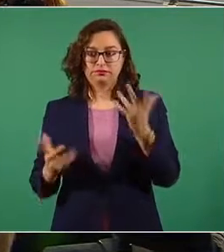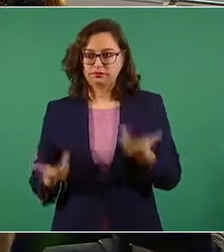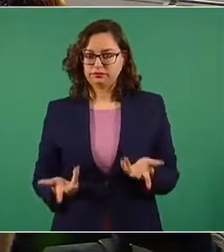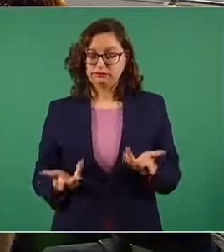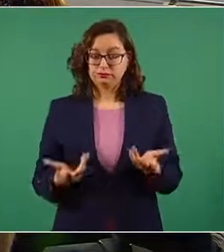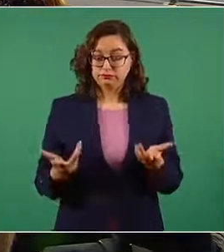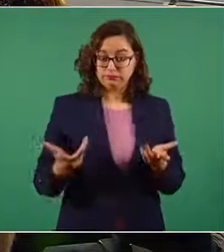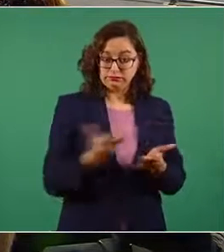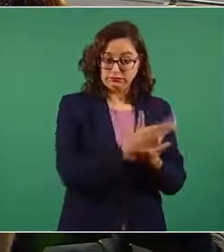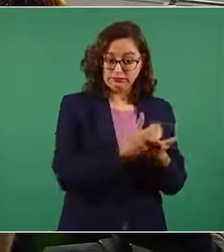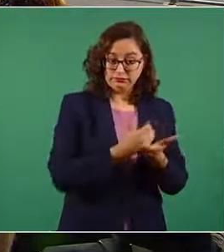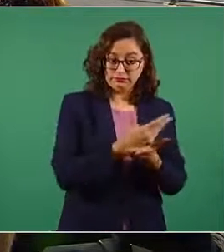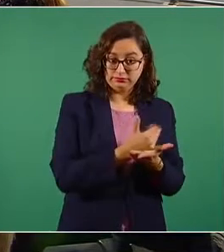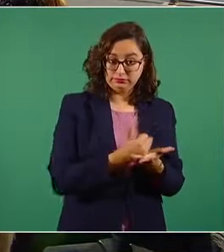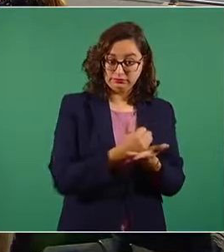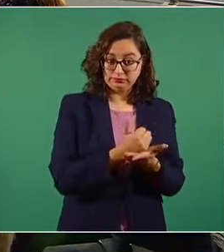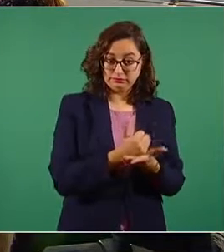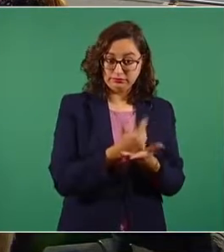quitándole